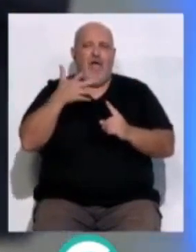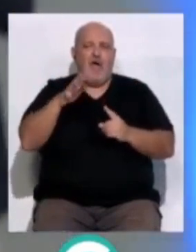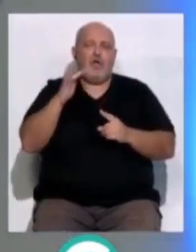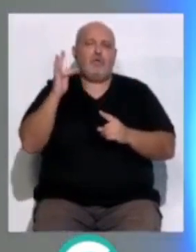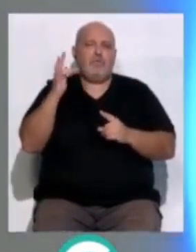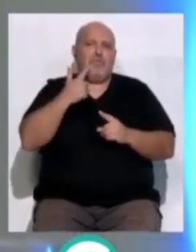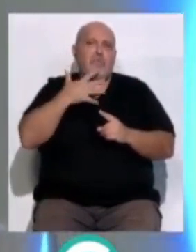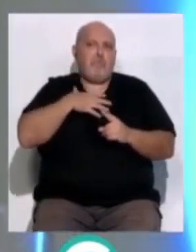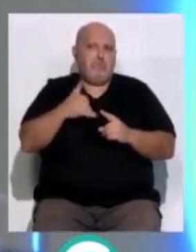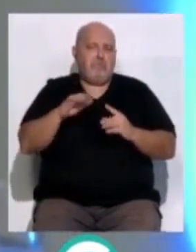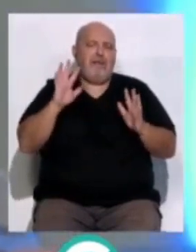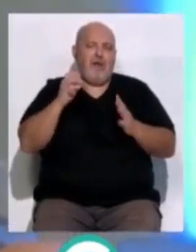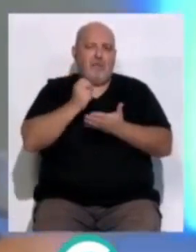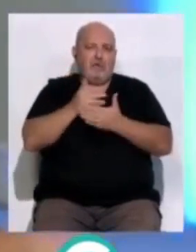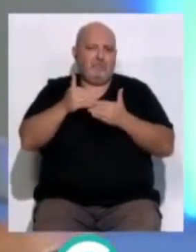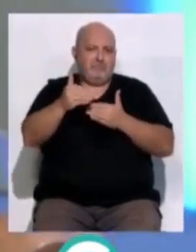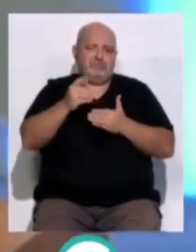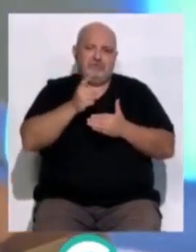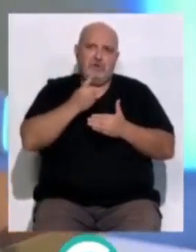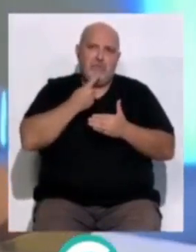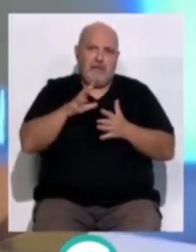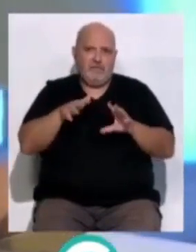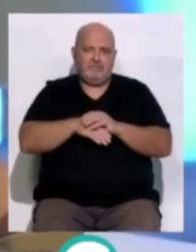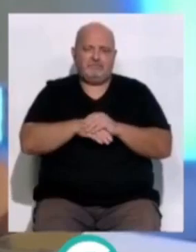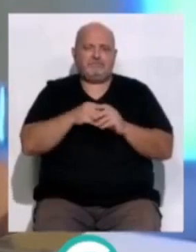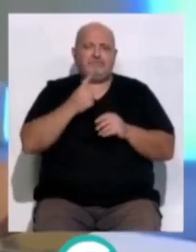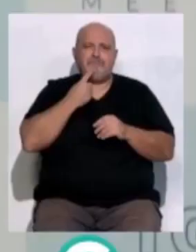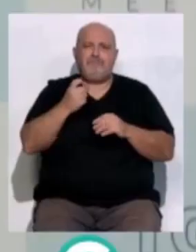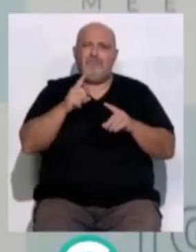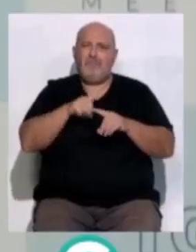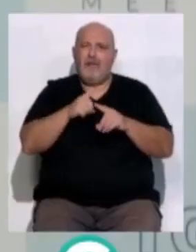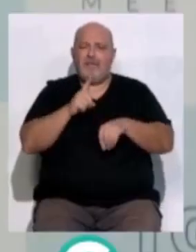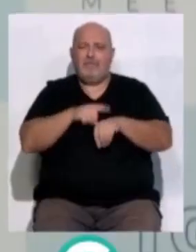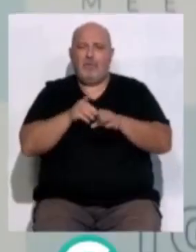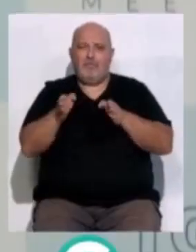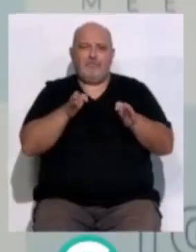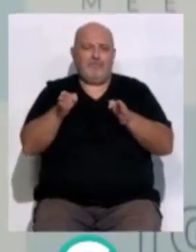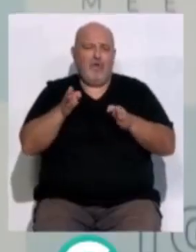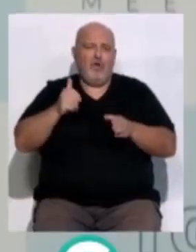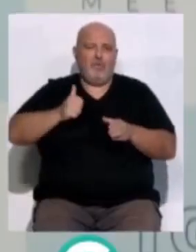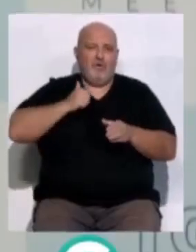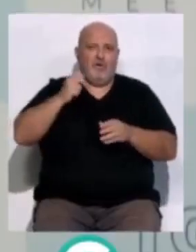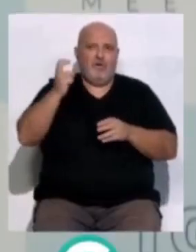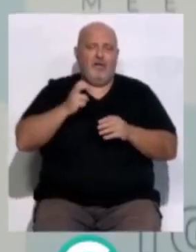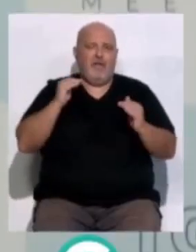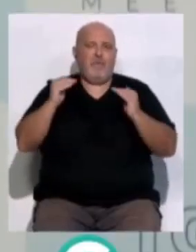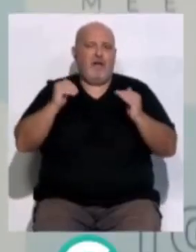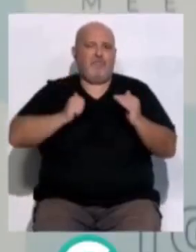de los retos que se deberán enfrentar. Es una situación compleja, pero a la vez con grandes oportunidades, ¿no? Viene una